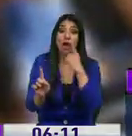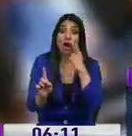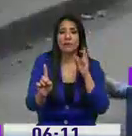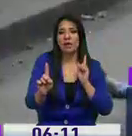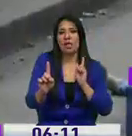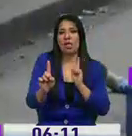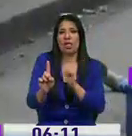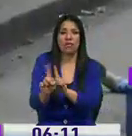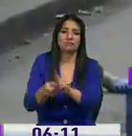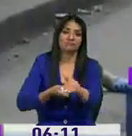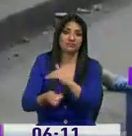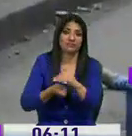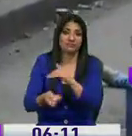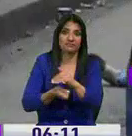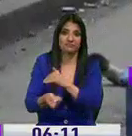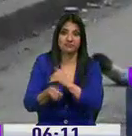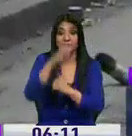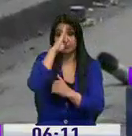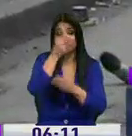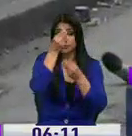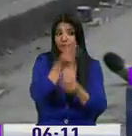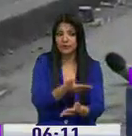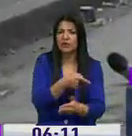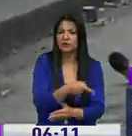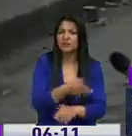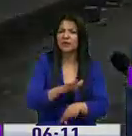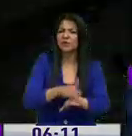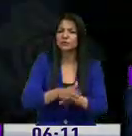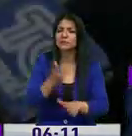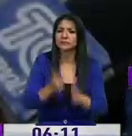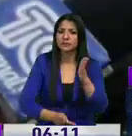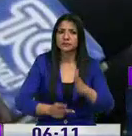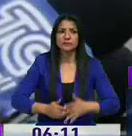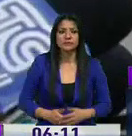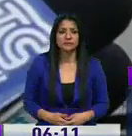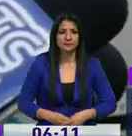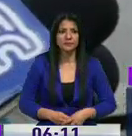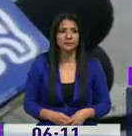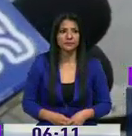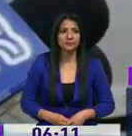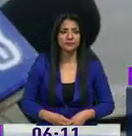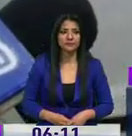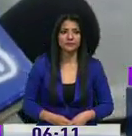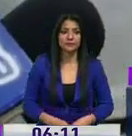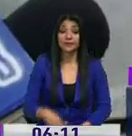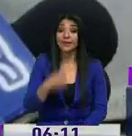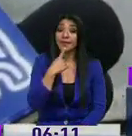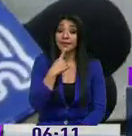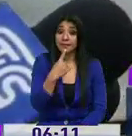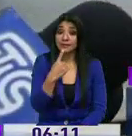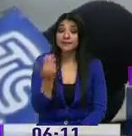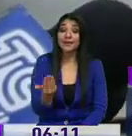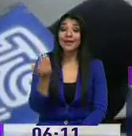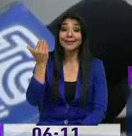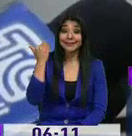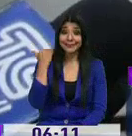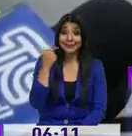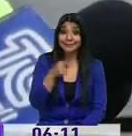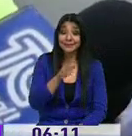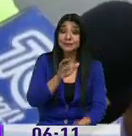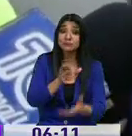la policía recibió información sobre el móvil de este crimen la cual había sido víctima de su conviviente